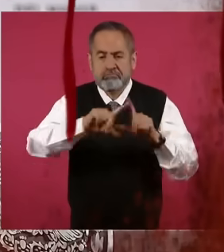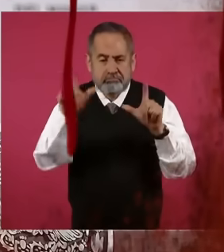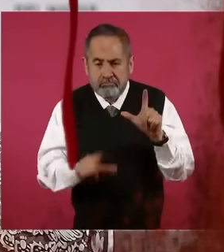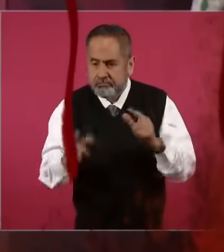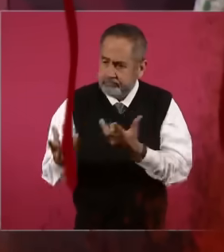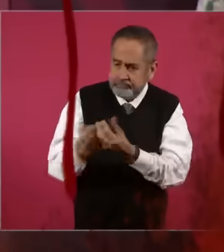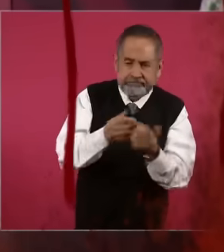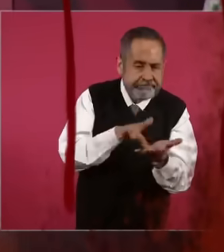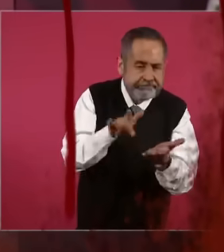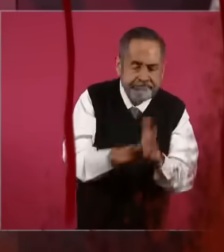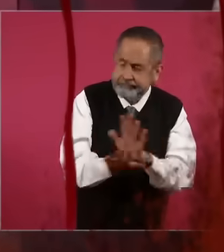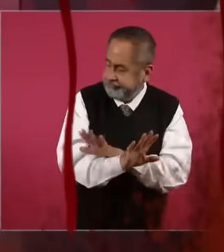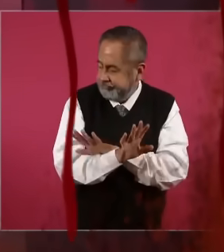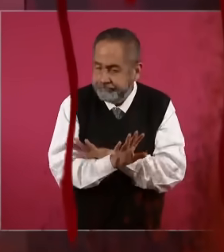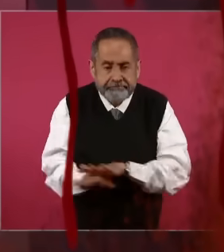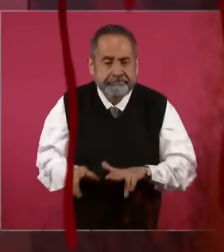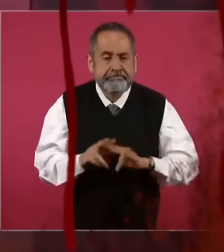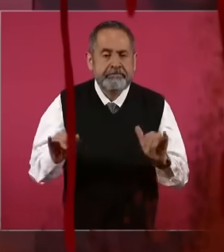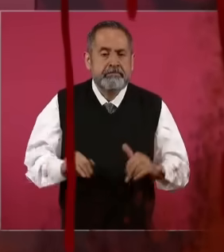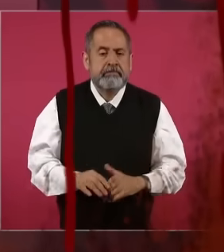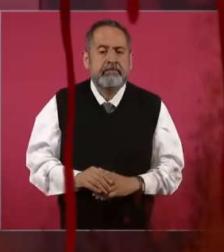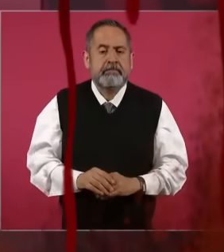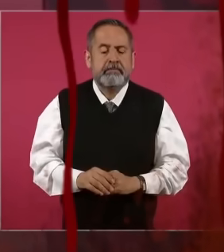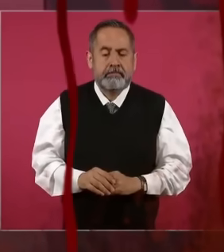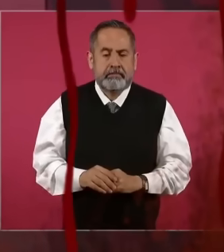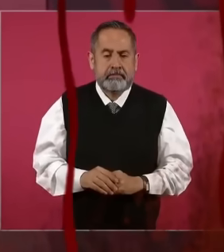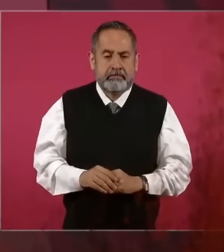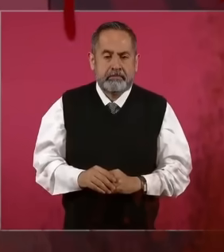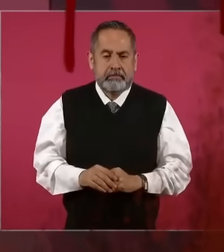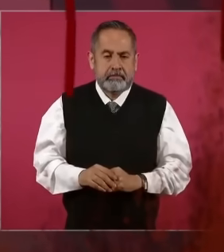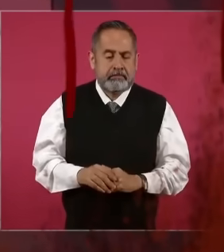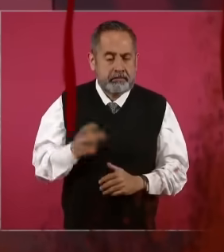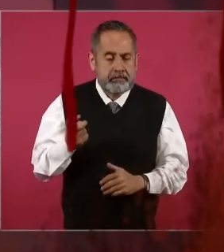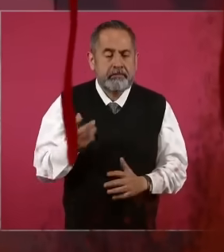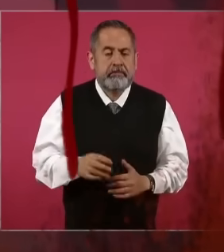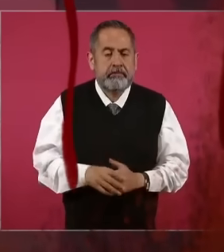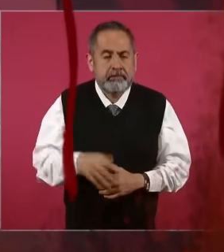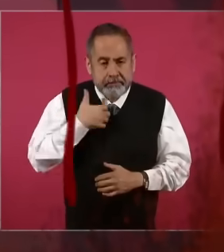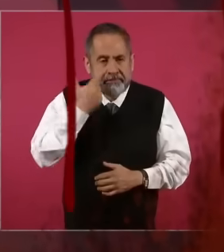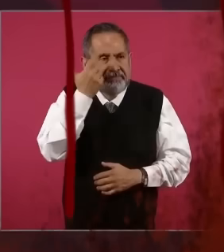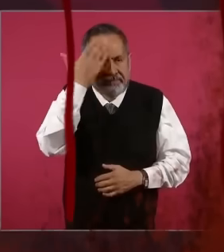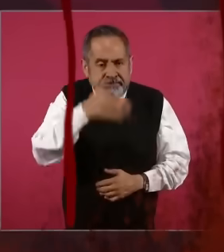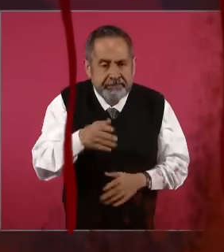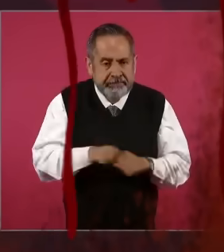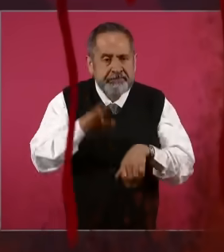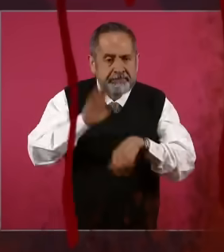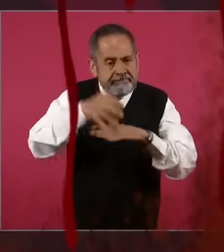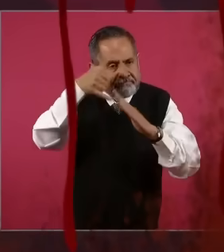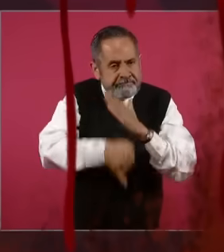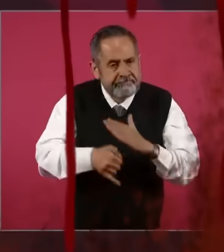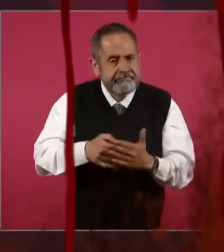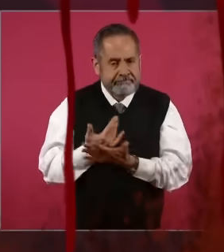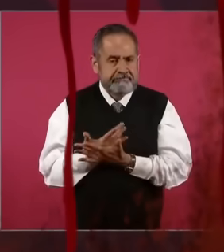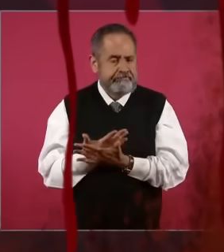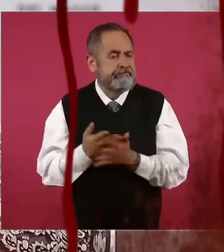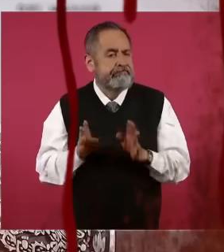se iban a vengar un día. Pues bueno, aquí hay una forma de vengarse. Por cierto, me llama mucho la atención cómo se refiere con tanto